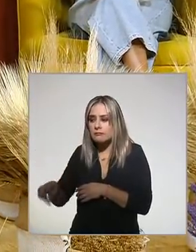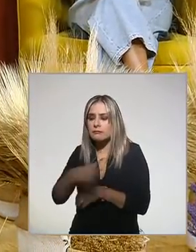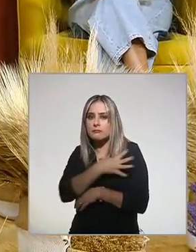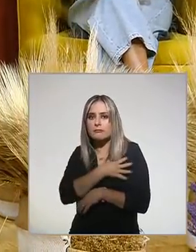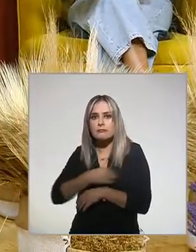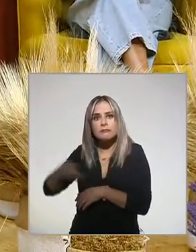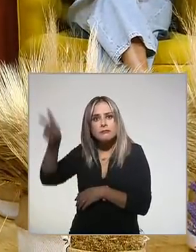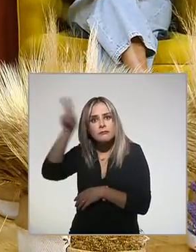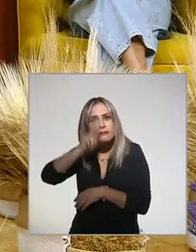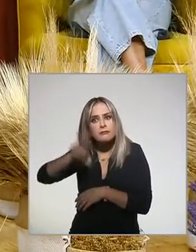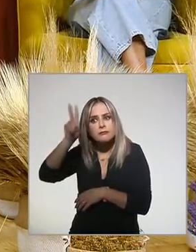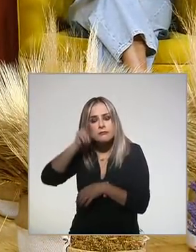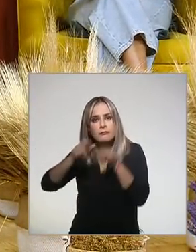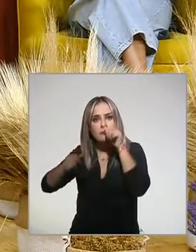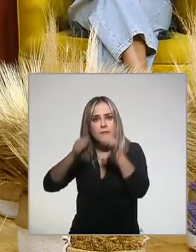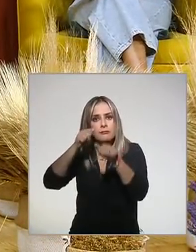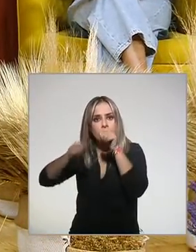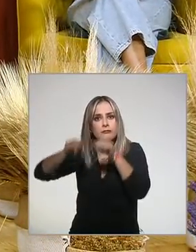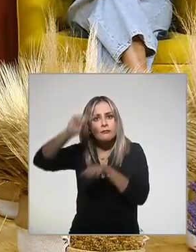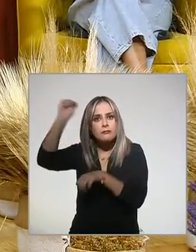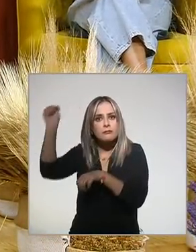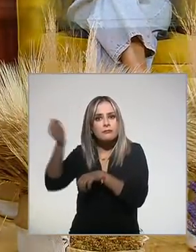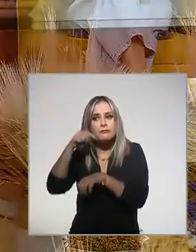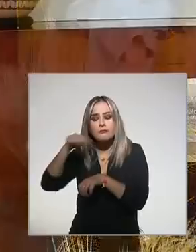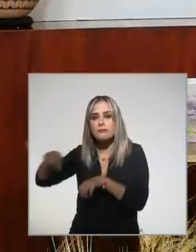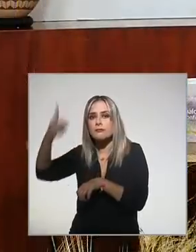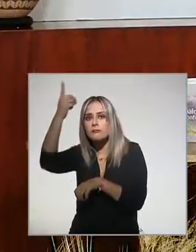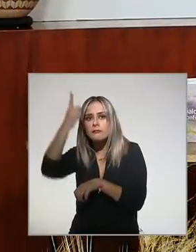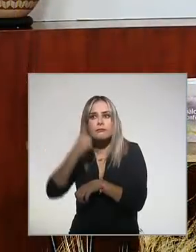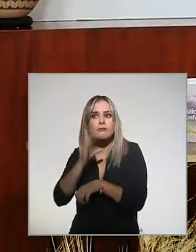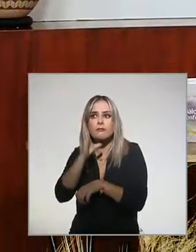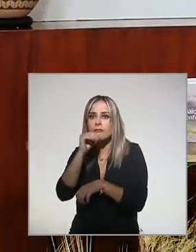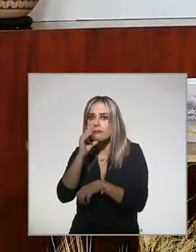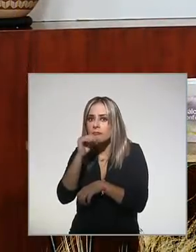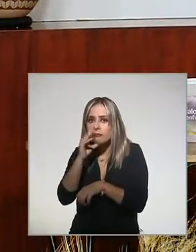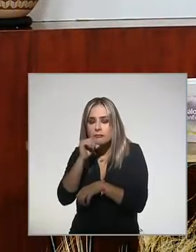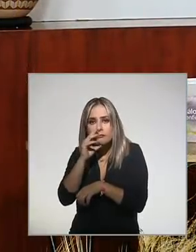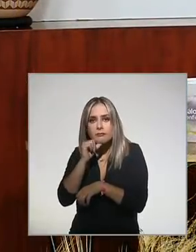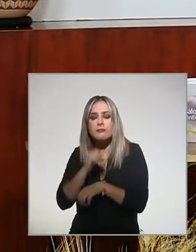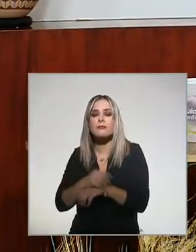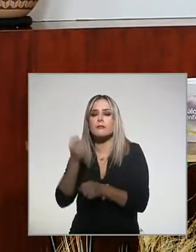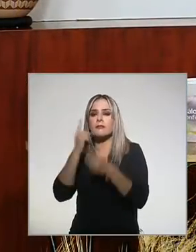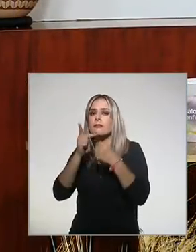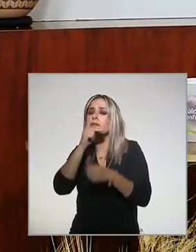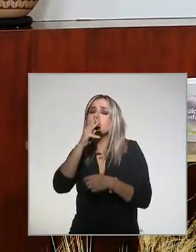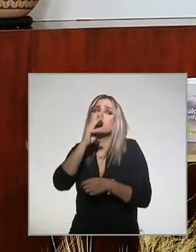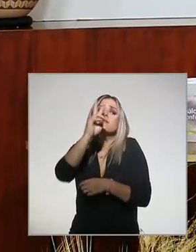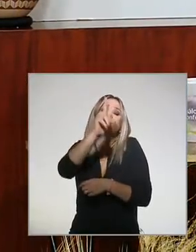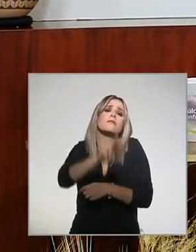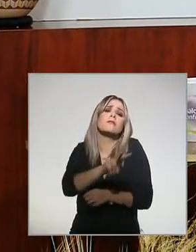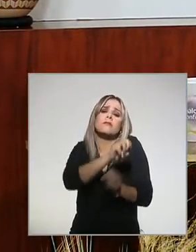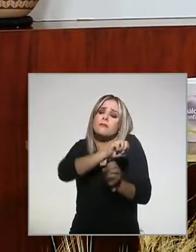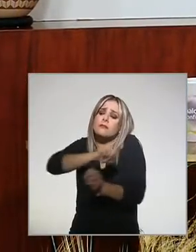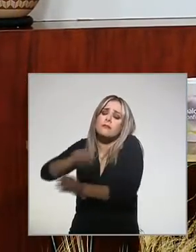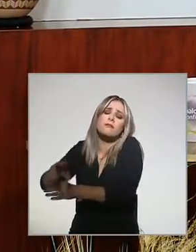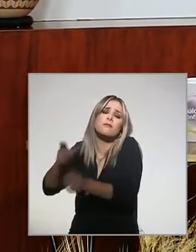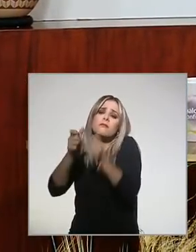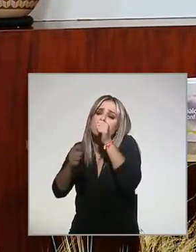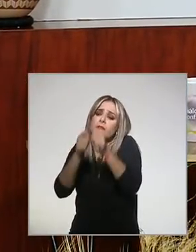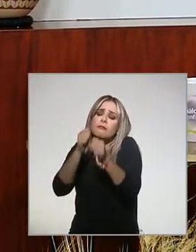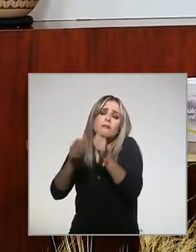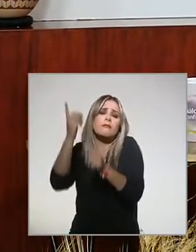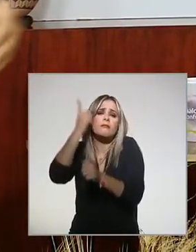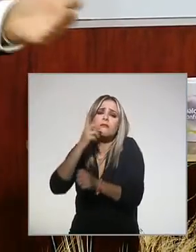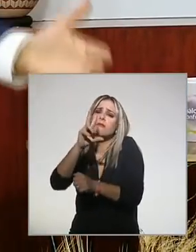adicto a la tecnología, que no dormía, y hay papás que trataban de justificar y compensar permitiéndoles que no